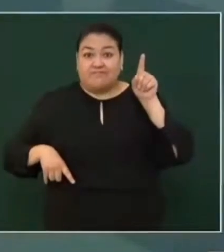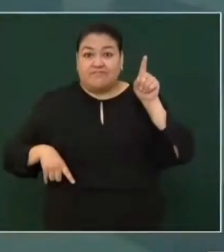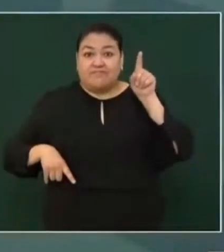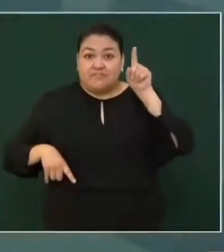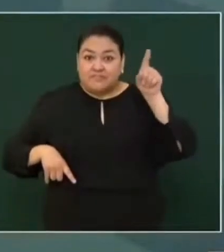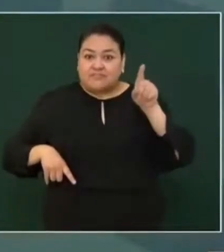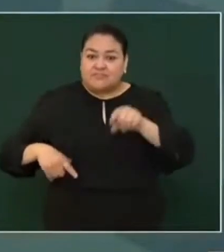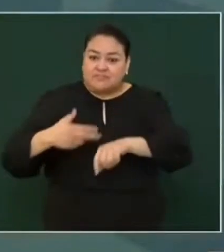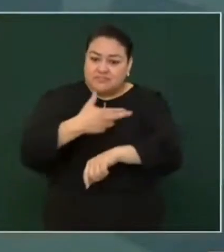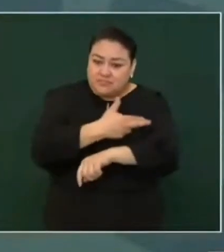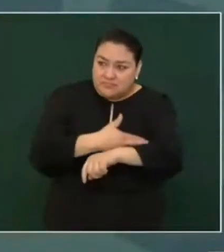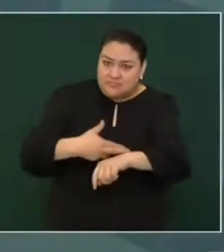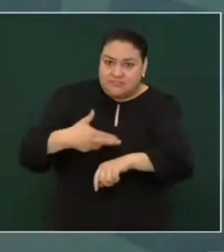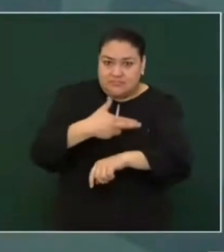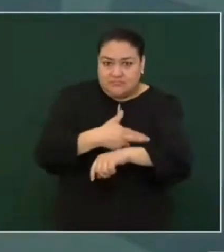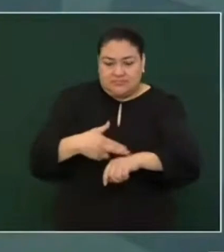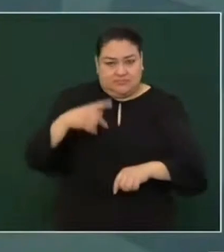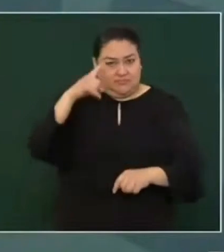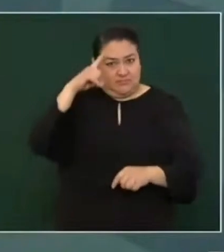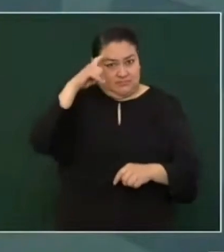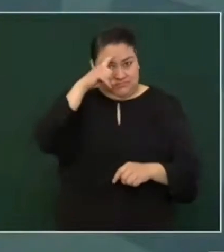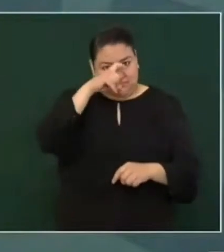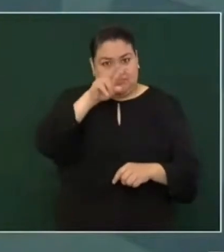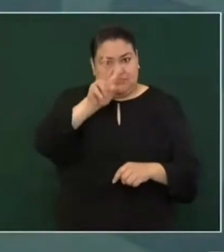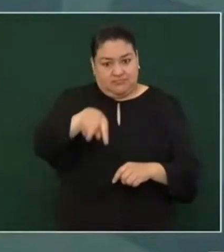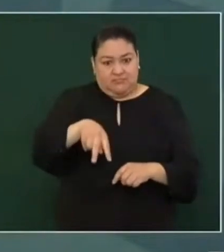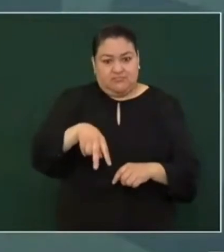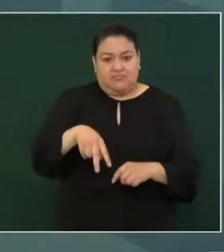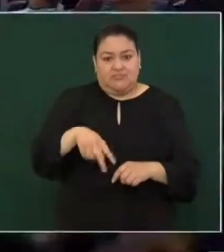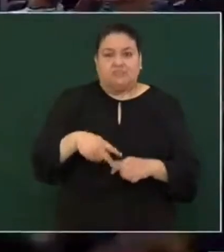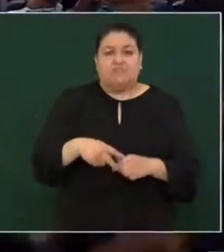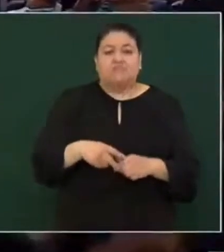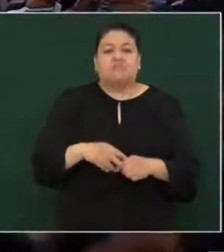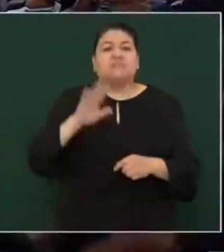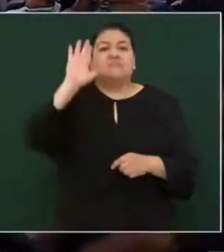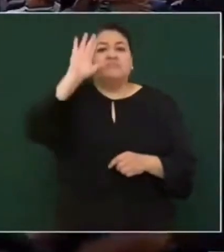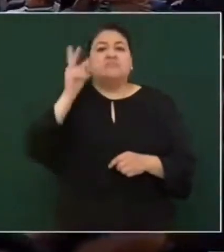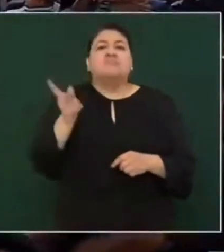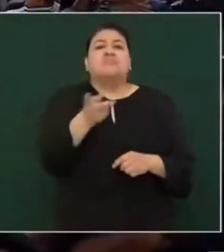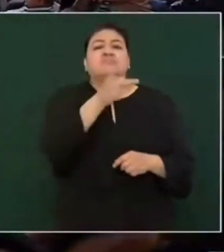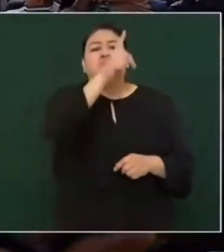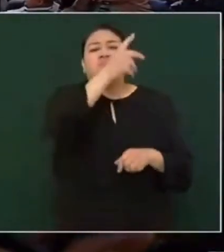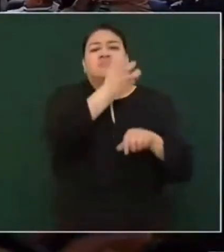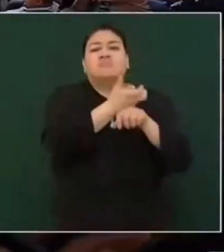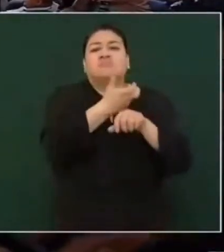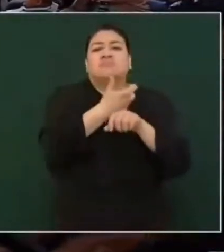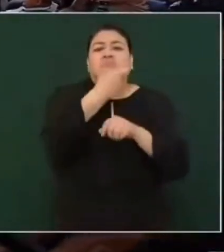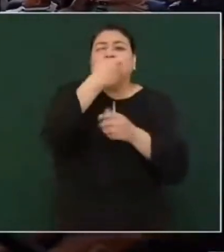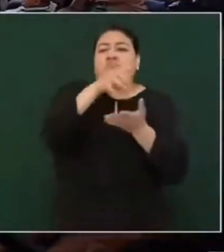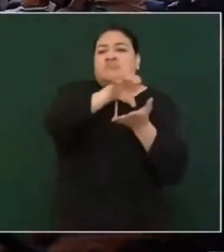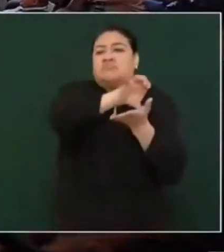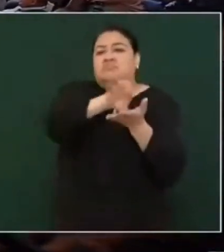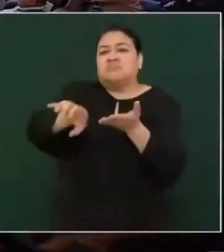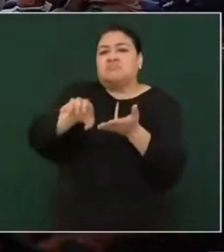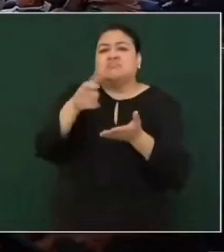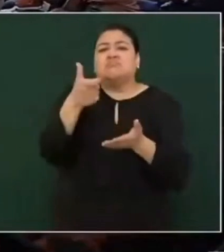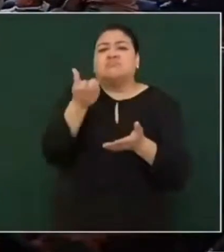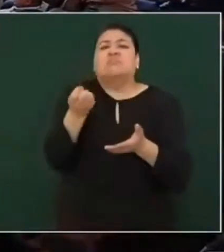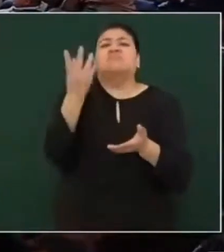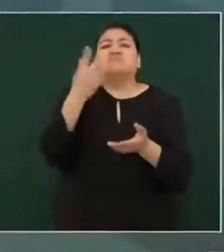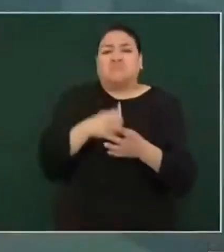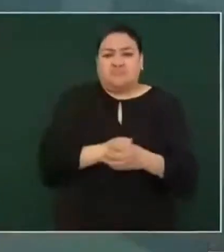lleve a cabo estas acciones. ¿Cuánto ha invertido a la fecha el gobierno norteamericano? De lo que se